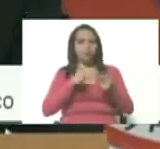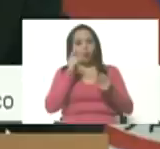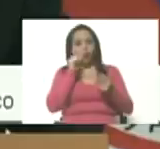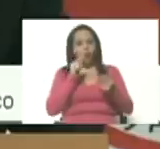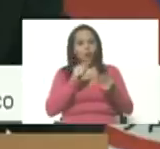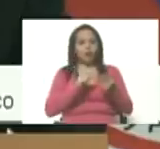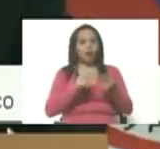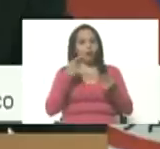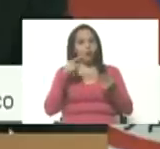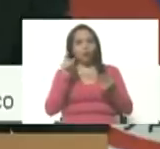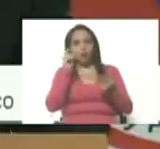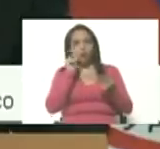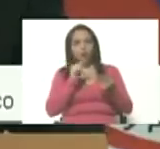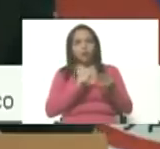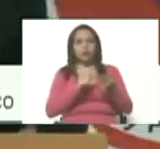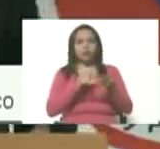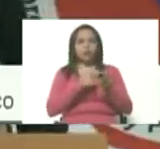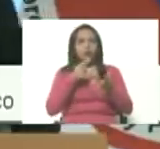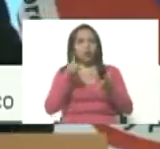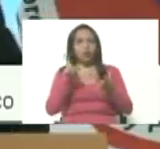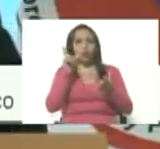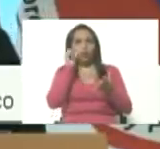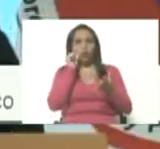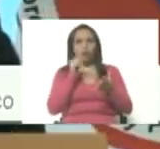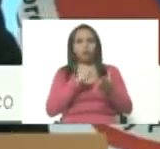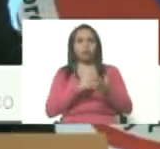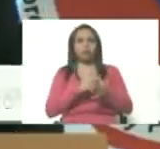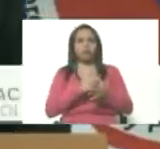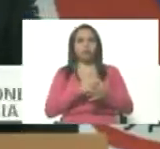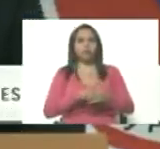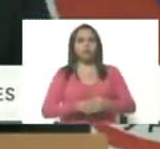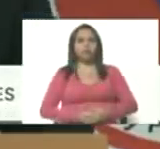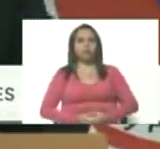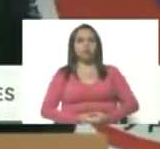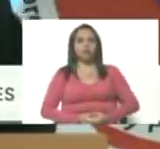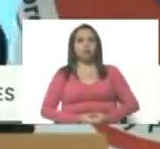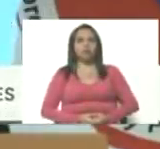José Lugo Ortiz, Orlando José Silva Moreno.